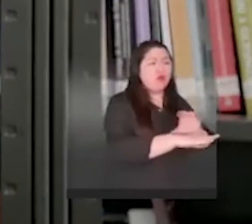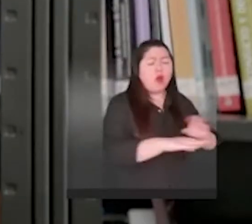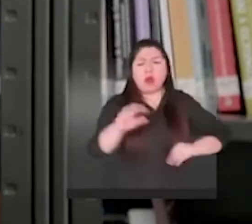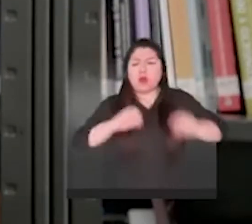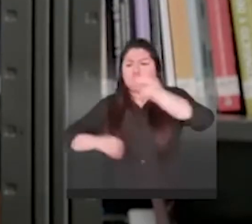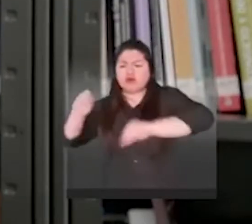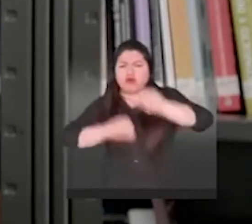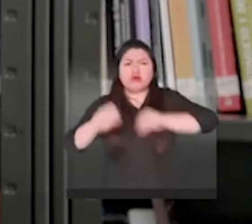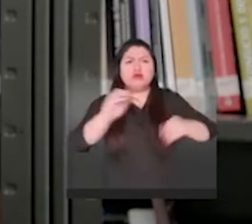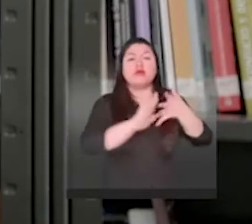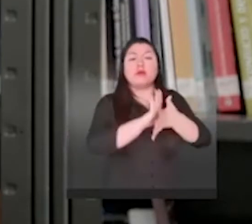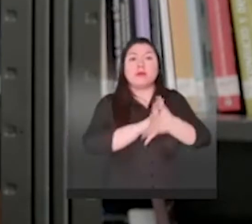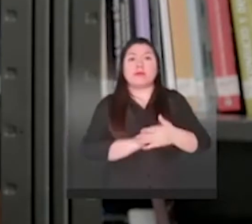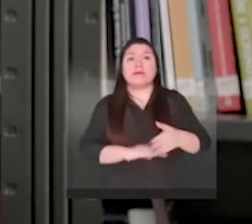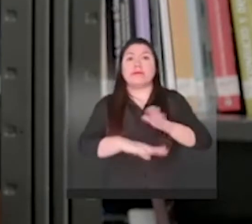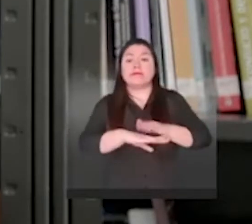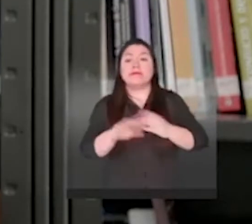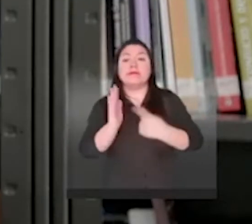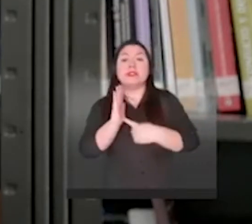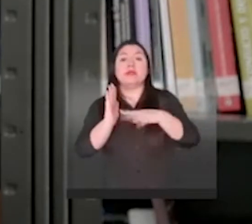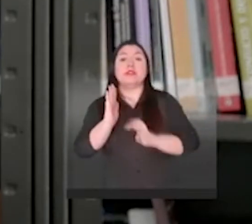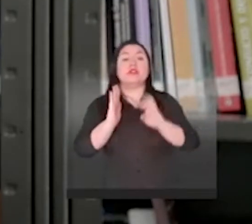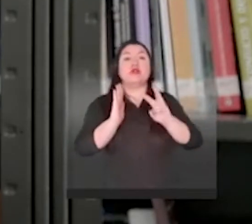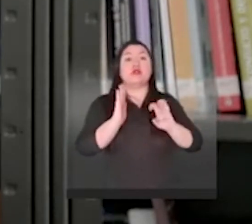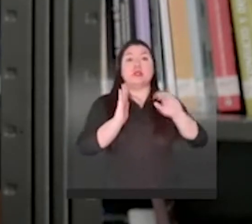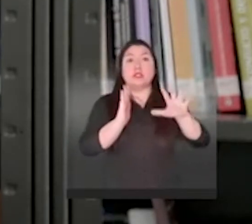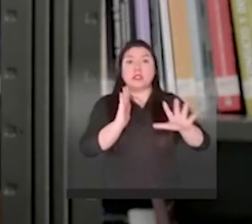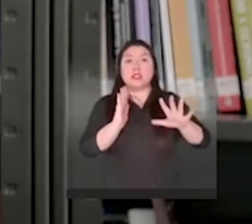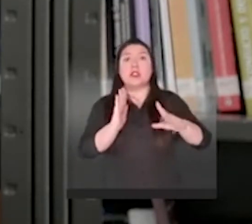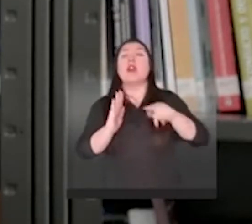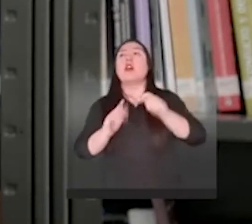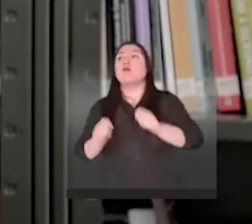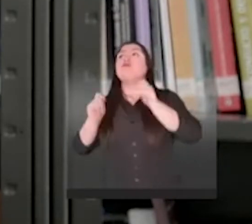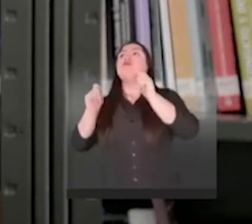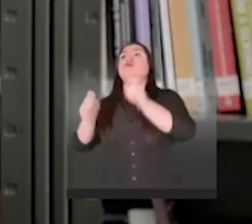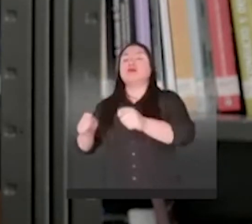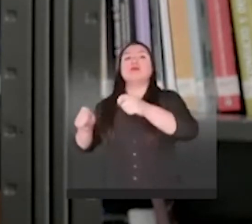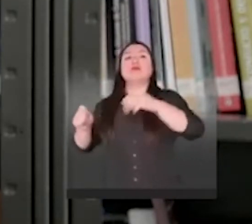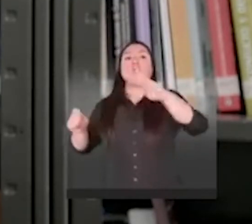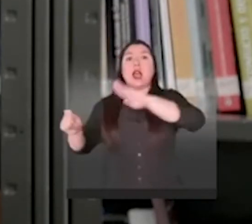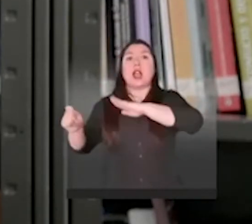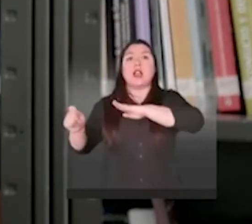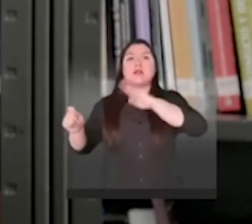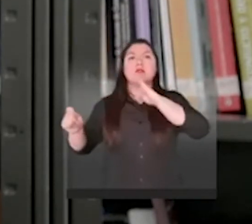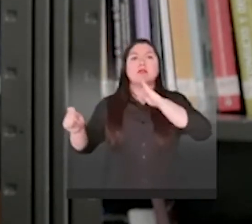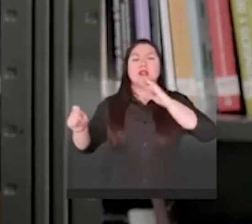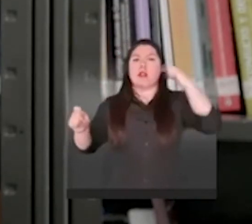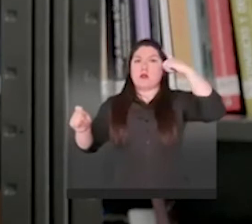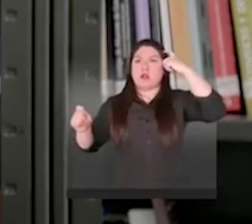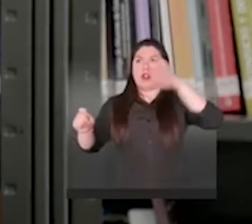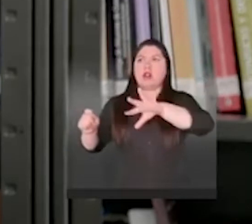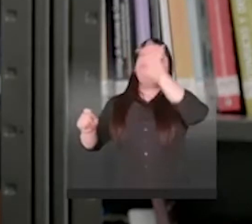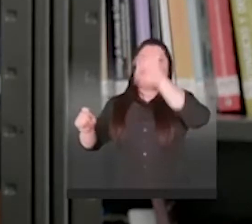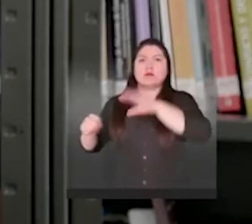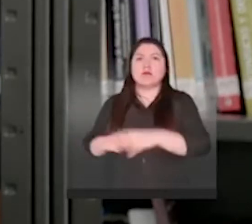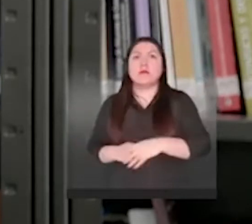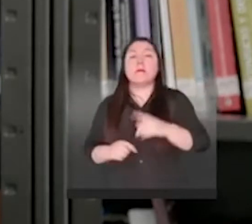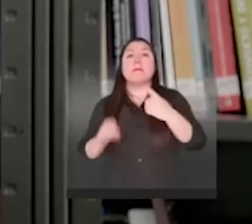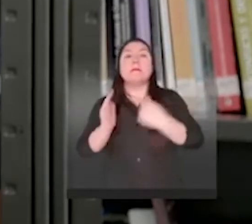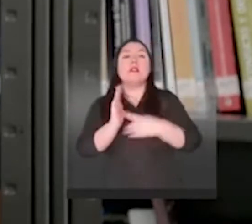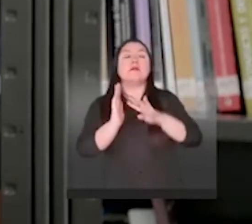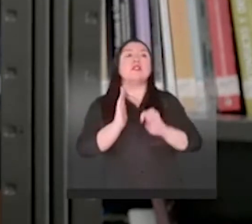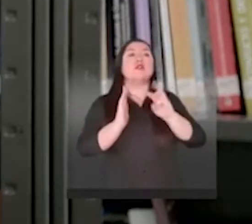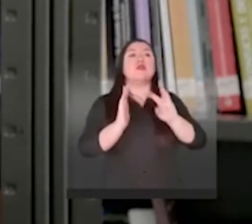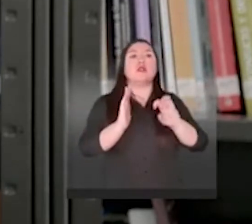1985, los alcaldes eran designados por los gobernadores. Sin embargo, en 1986 se aprobó la elección popular